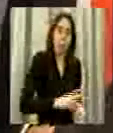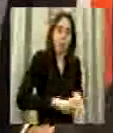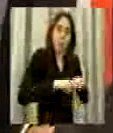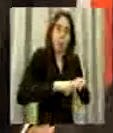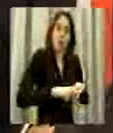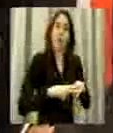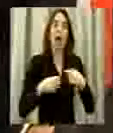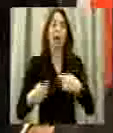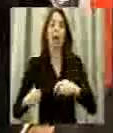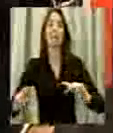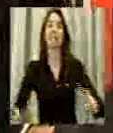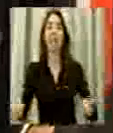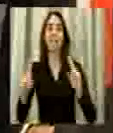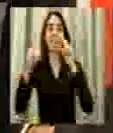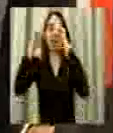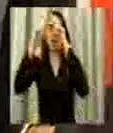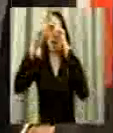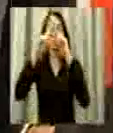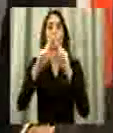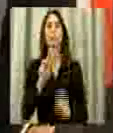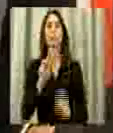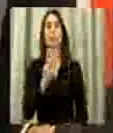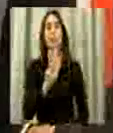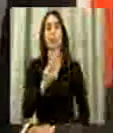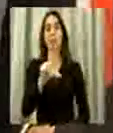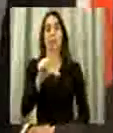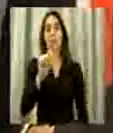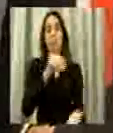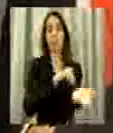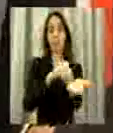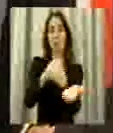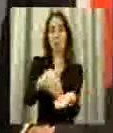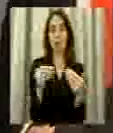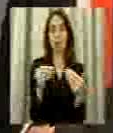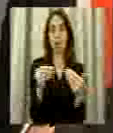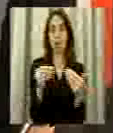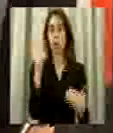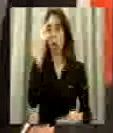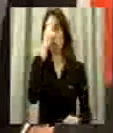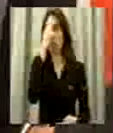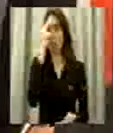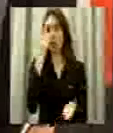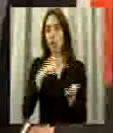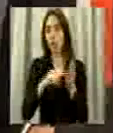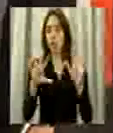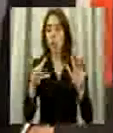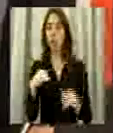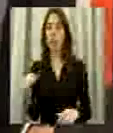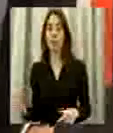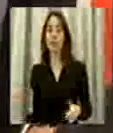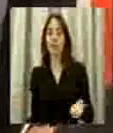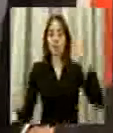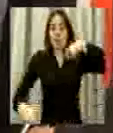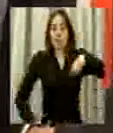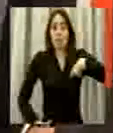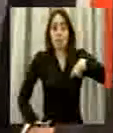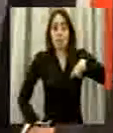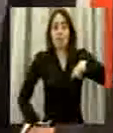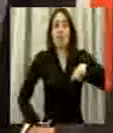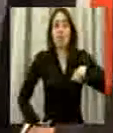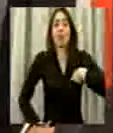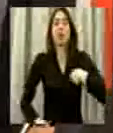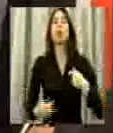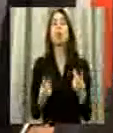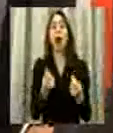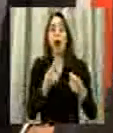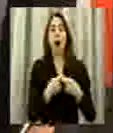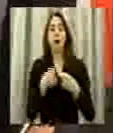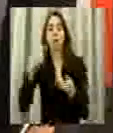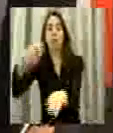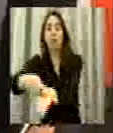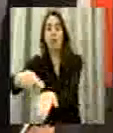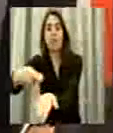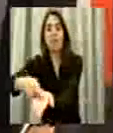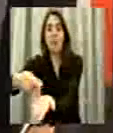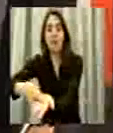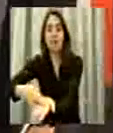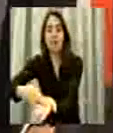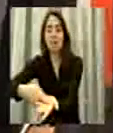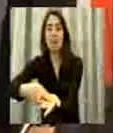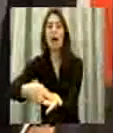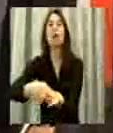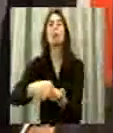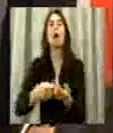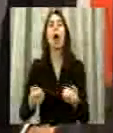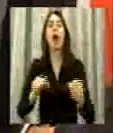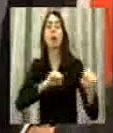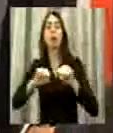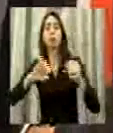reconstrucción. 730 millones de dólares en marzo del año 2010. Apenas llegado para generar parte del financiamiento